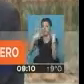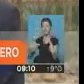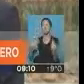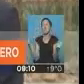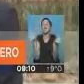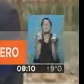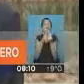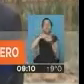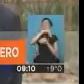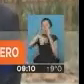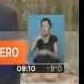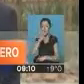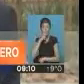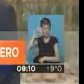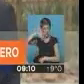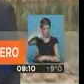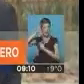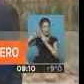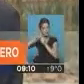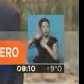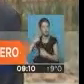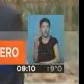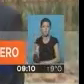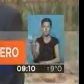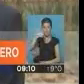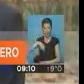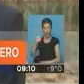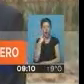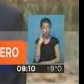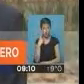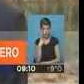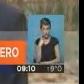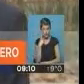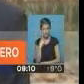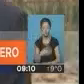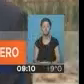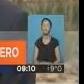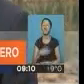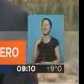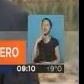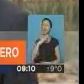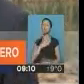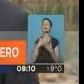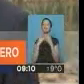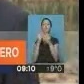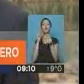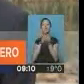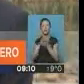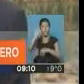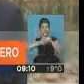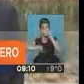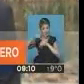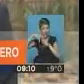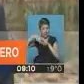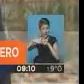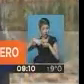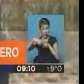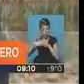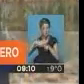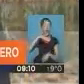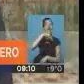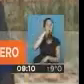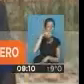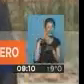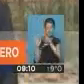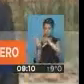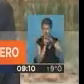enteras de santiagueños en este caso. Nosotros estamos colaborando con lo que es ciencia y tecnología, luego la parte de arte que está a cargo de la Secretaría